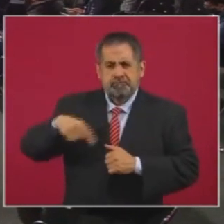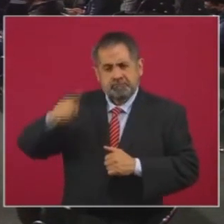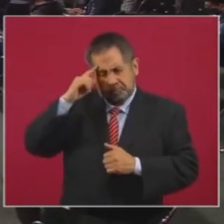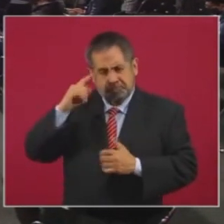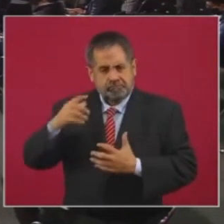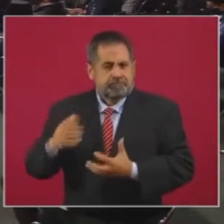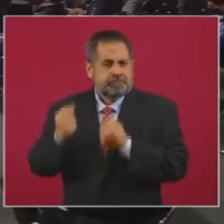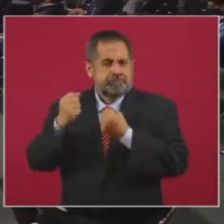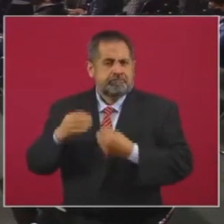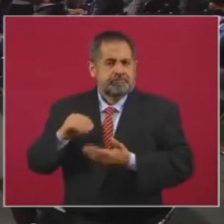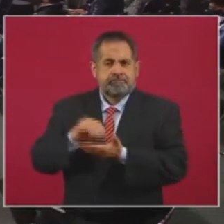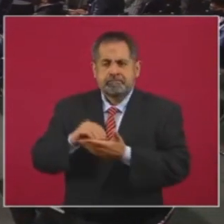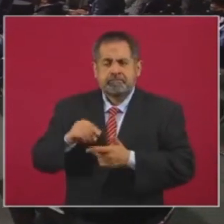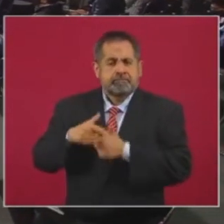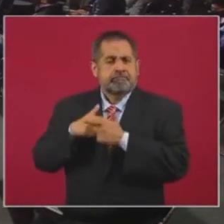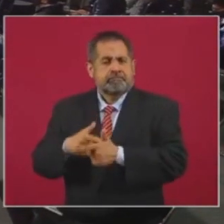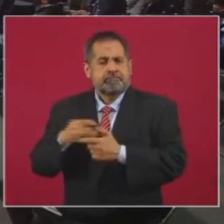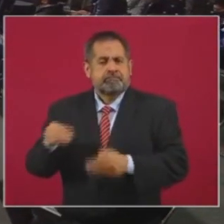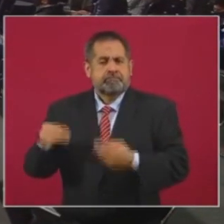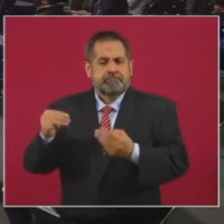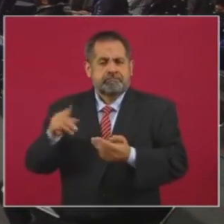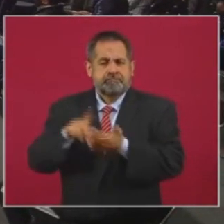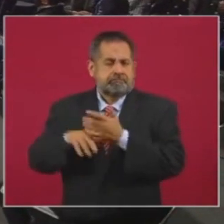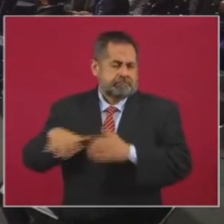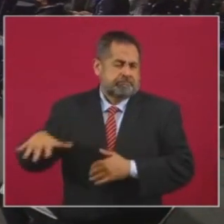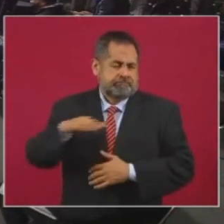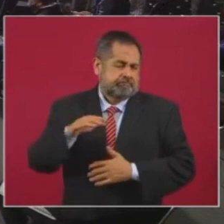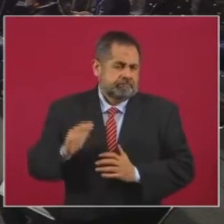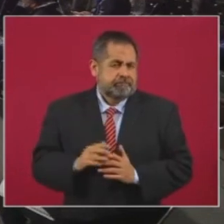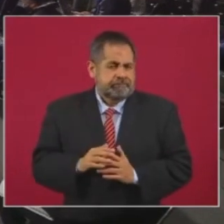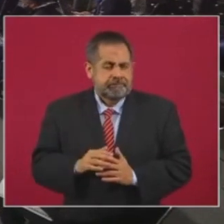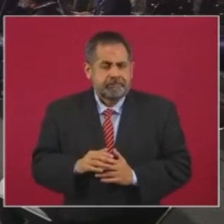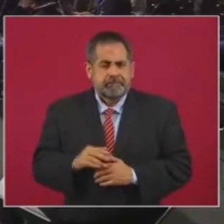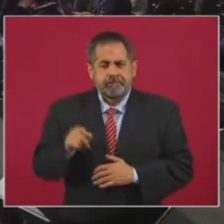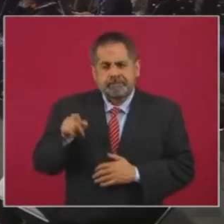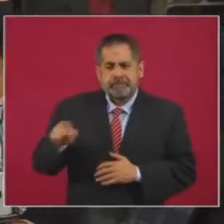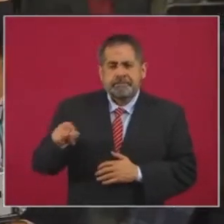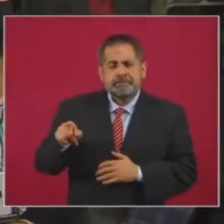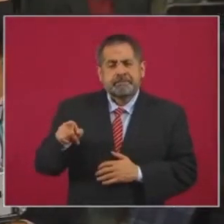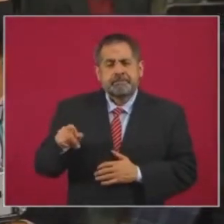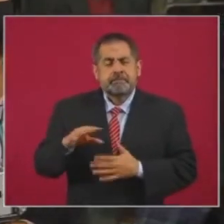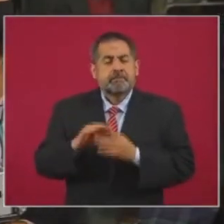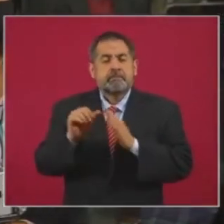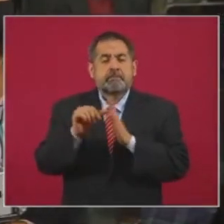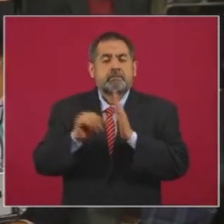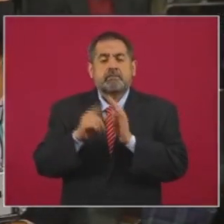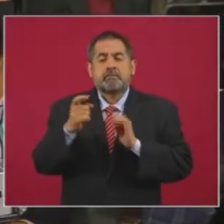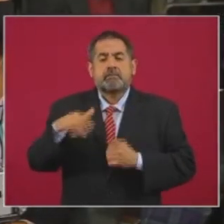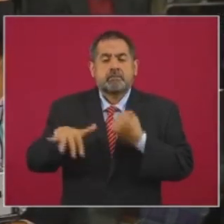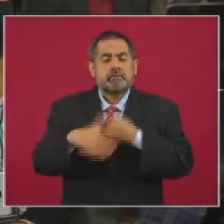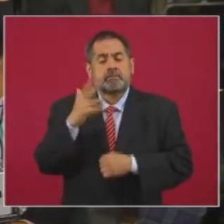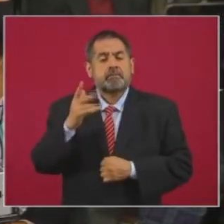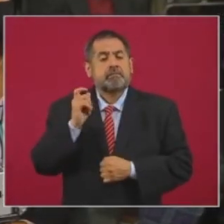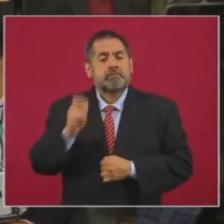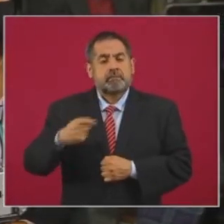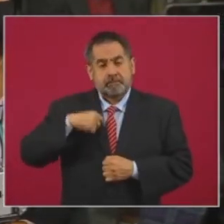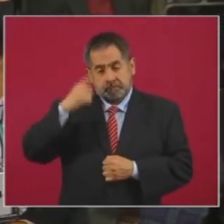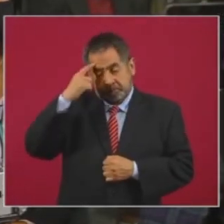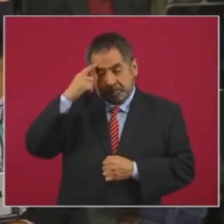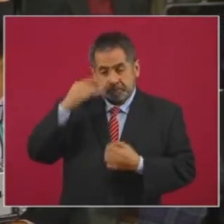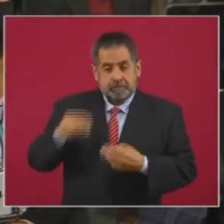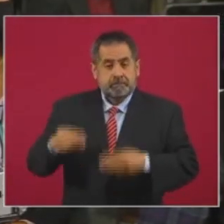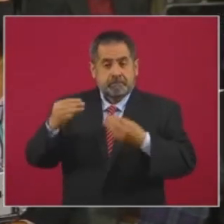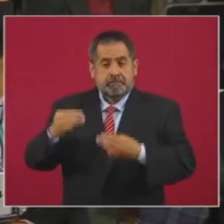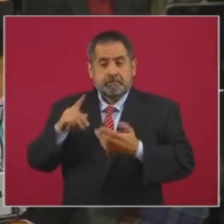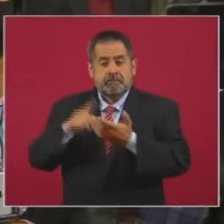ese mercado público ahí en Jalpan, ¿no? Yo creo que es, y sobre todo y como lo dice el artículo 115 constitucional, ¿no?, que considera los mercados públicos